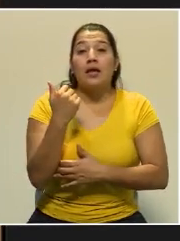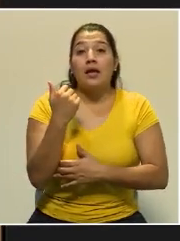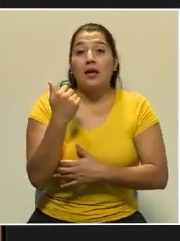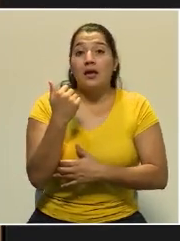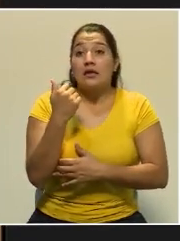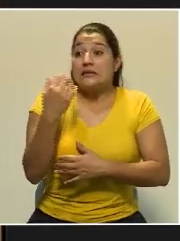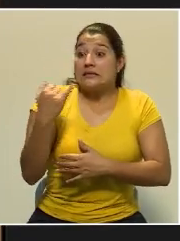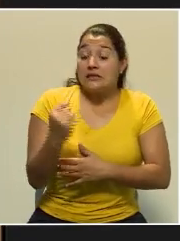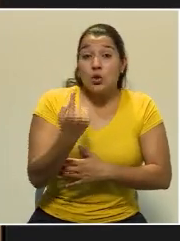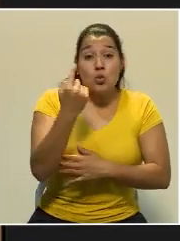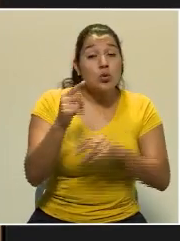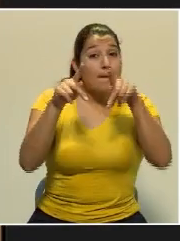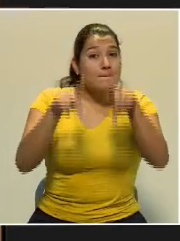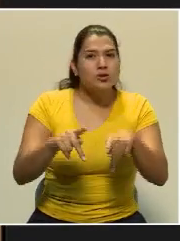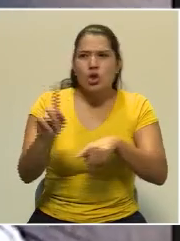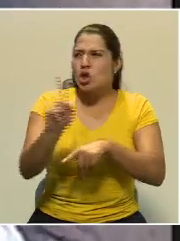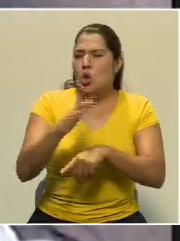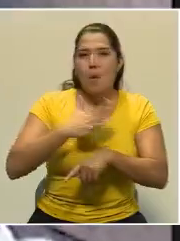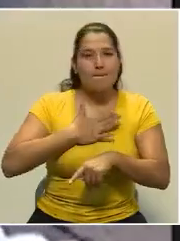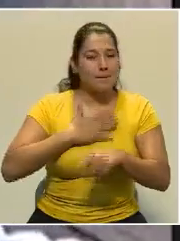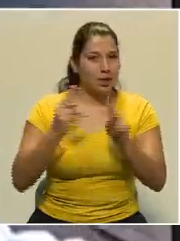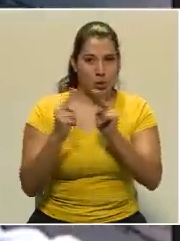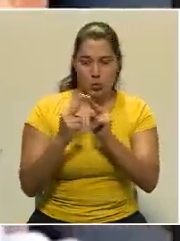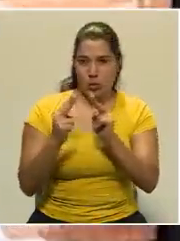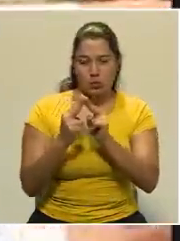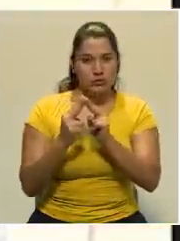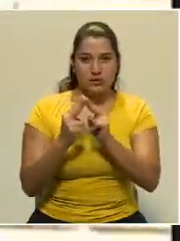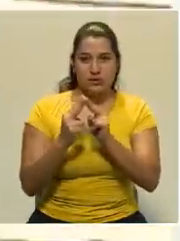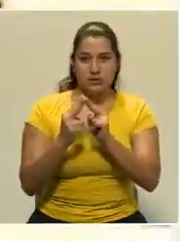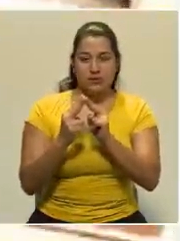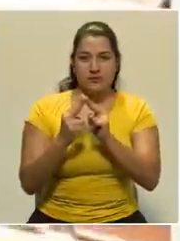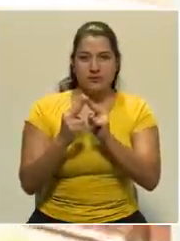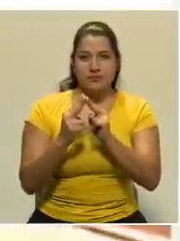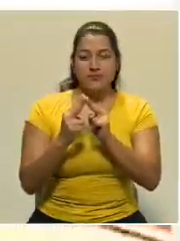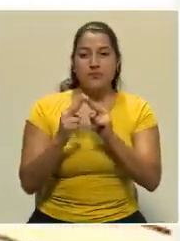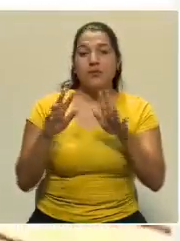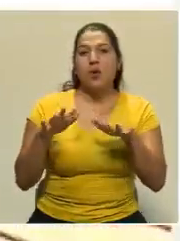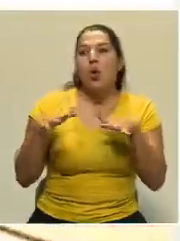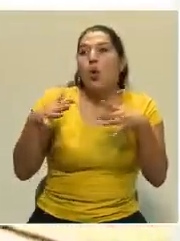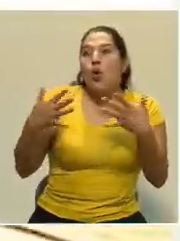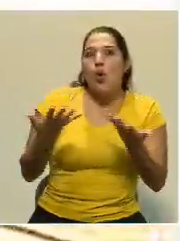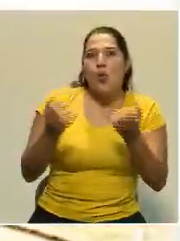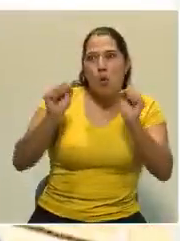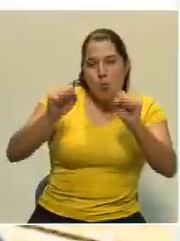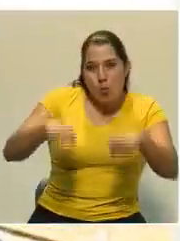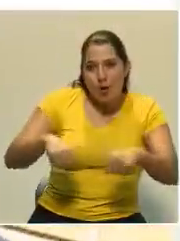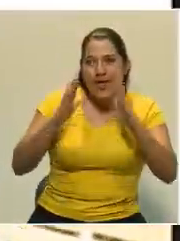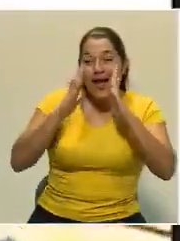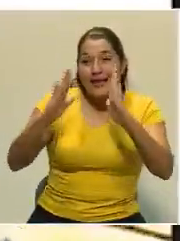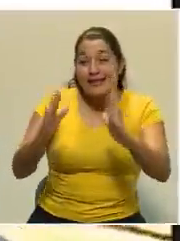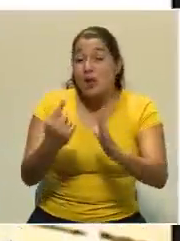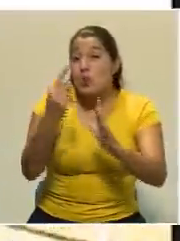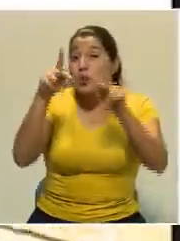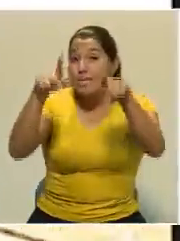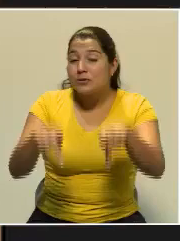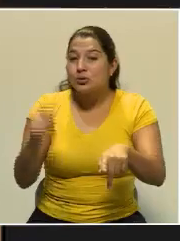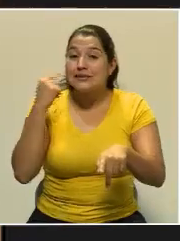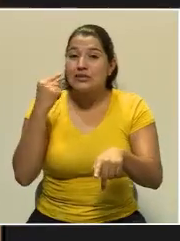no me conocen o cómo realmente cómo se trata a una persona con discapacidad